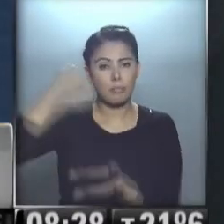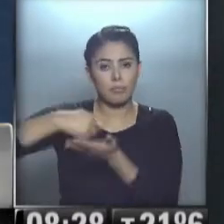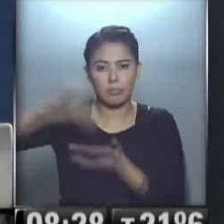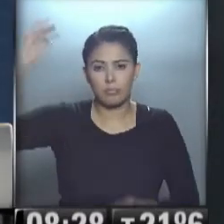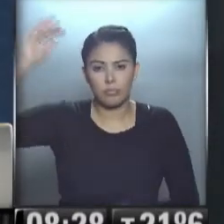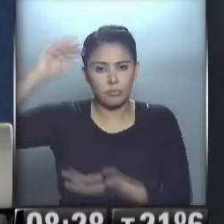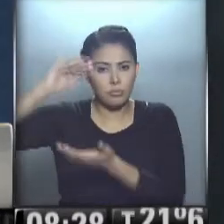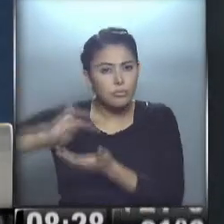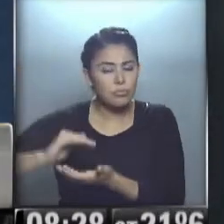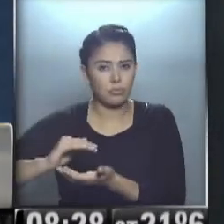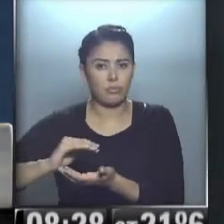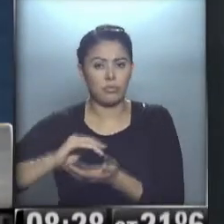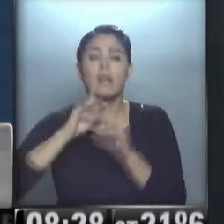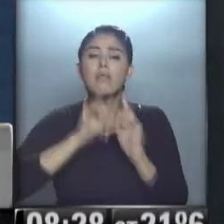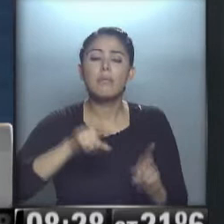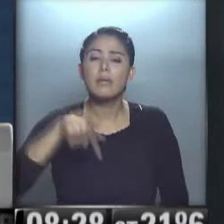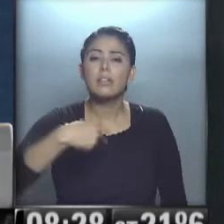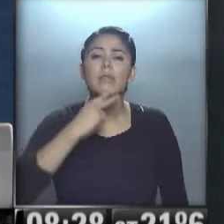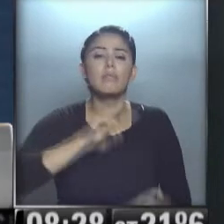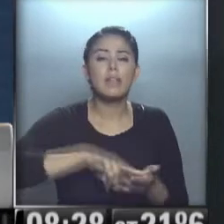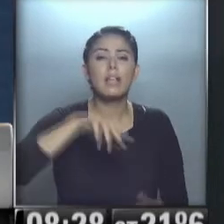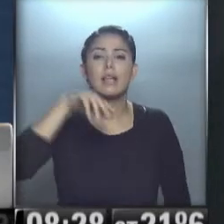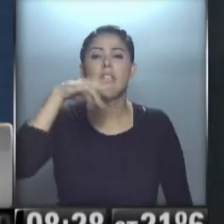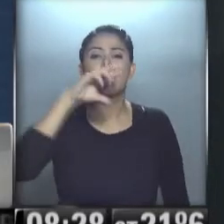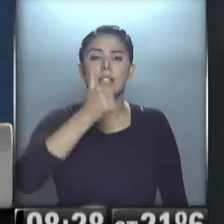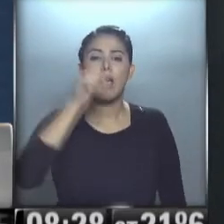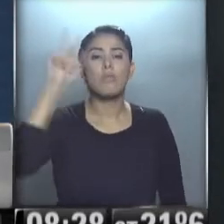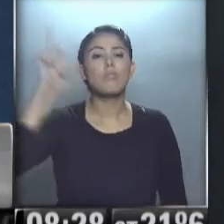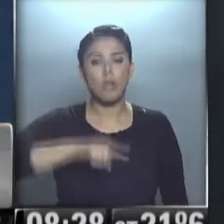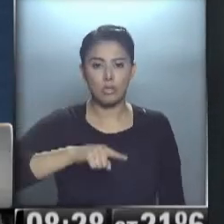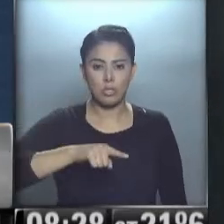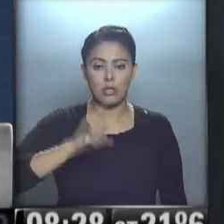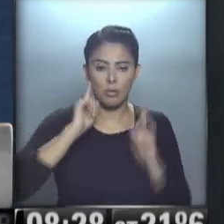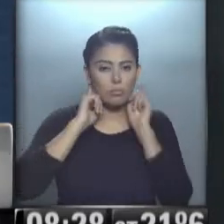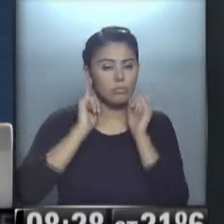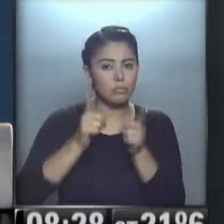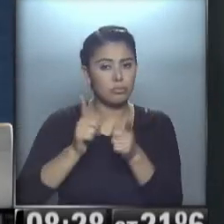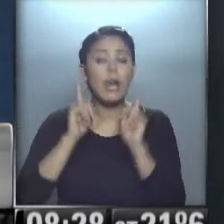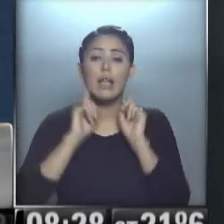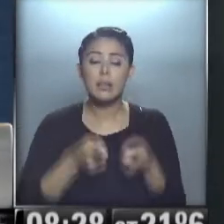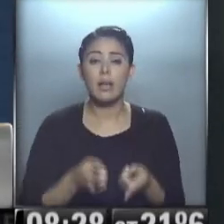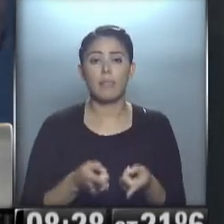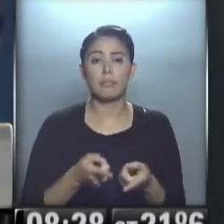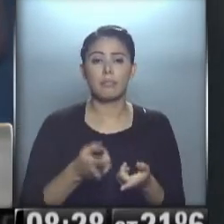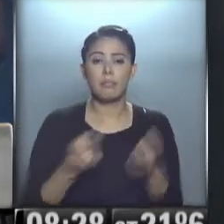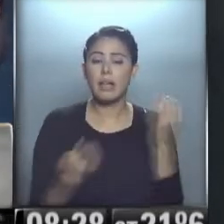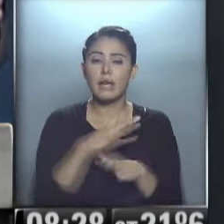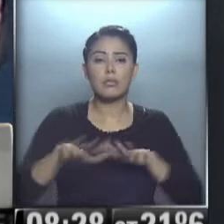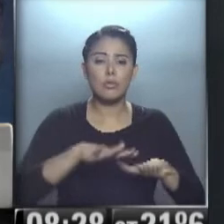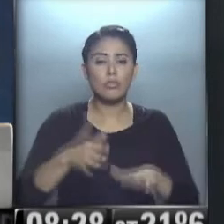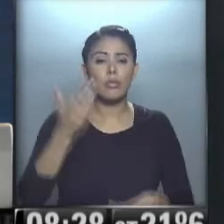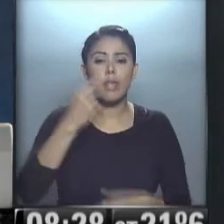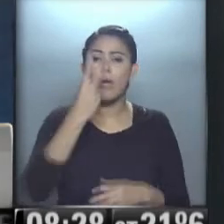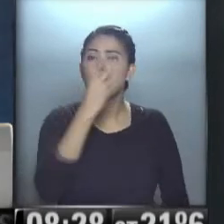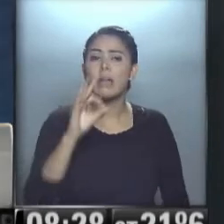coeficiente de estabilización de referencia, generando una tasa del 6% fija y a su vez generando las condiciones de 20 años de